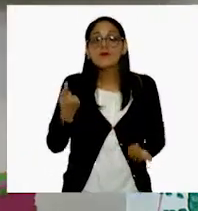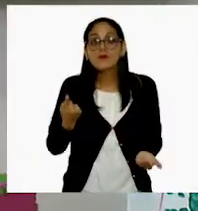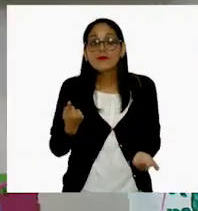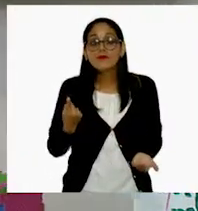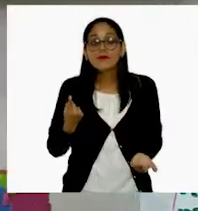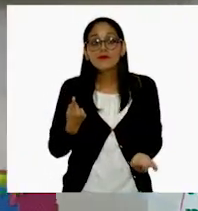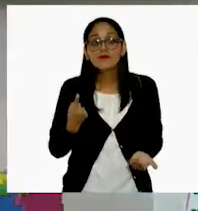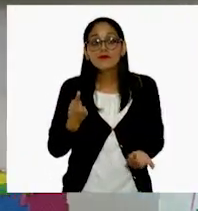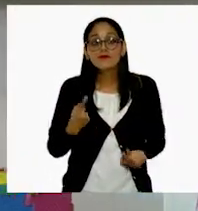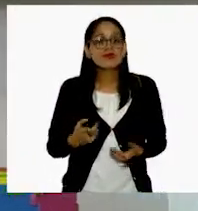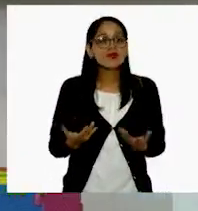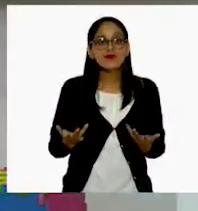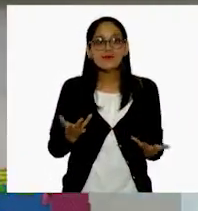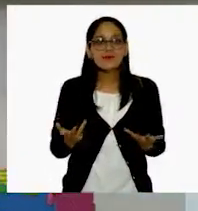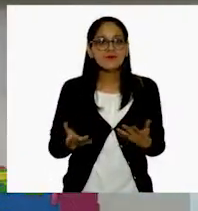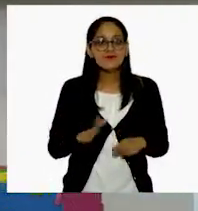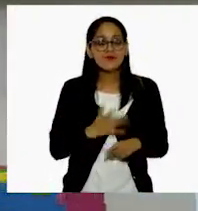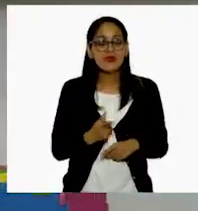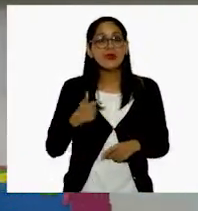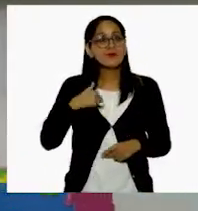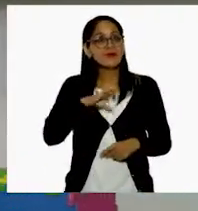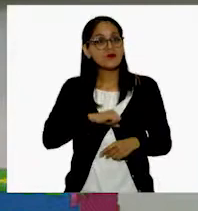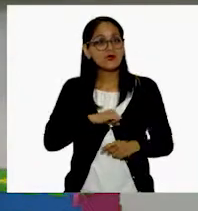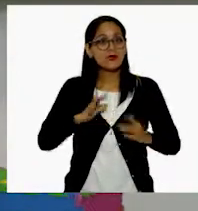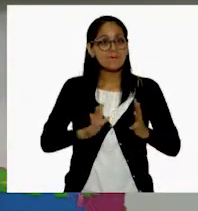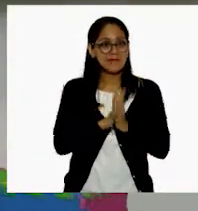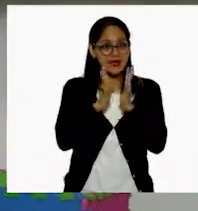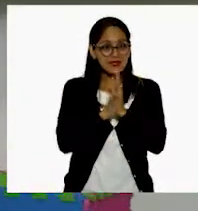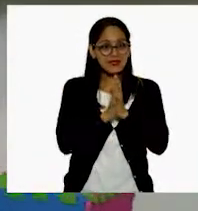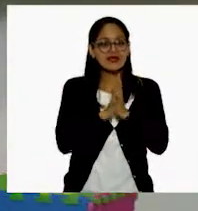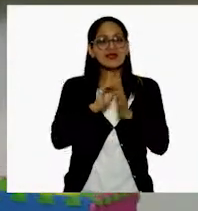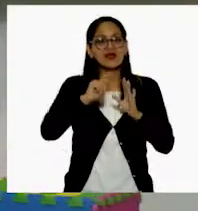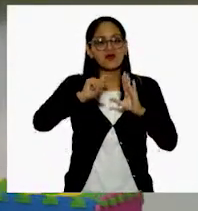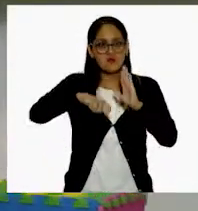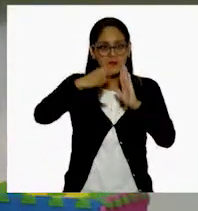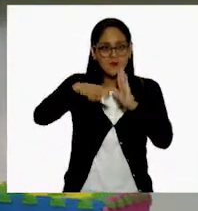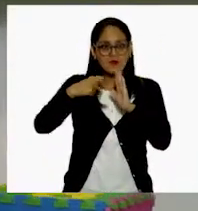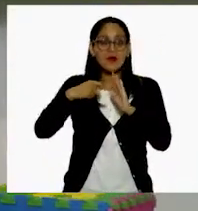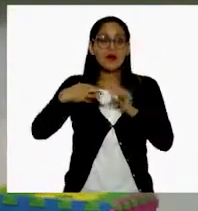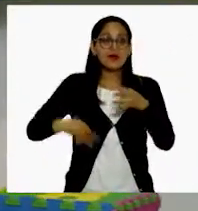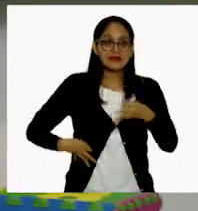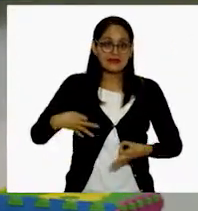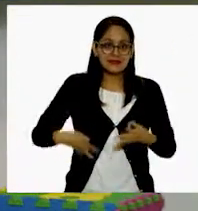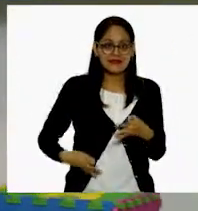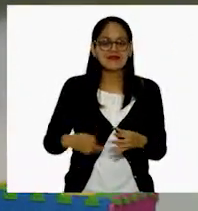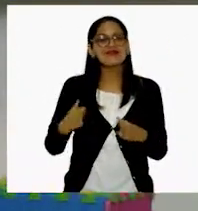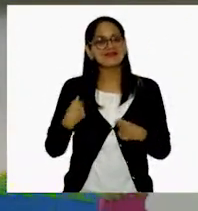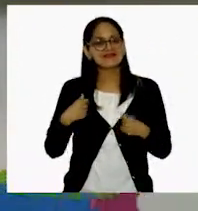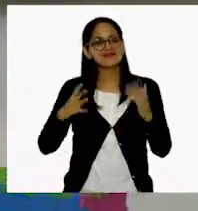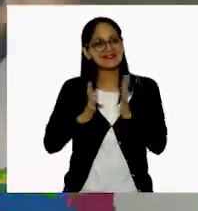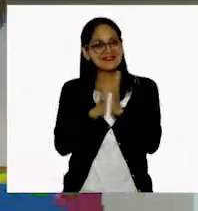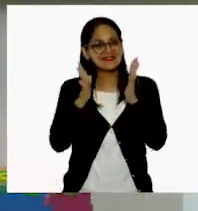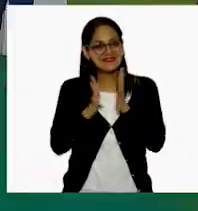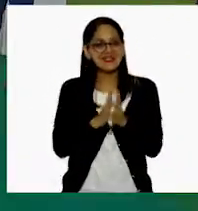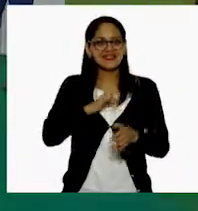¿Por qué? Porque me encanta participar en programas y obras de teatro y...